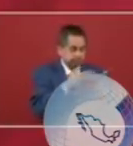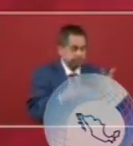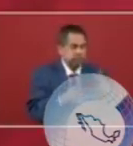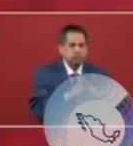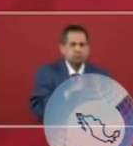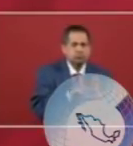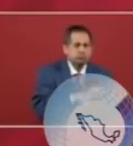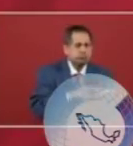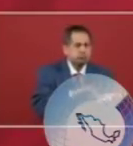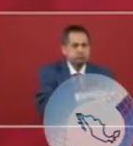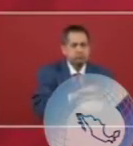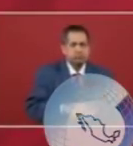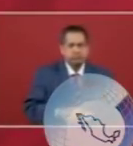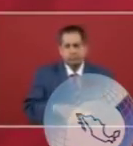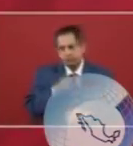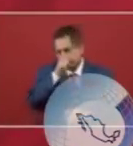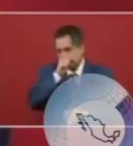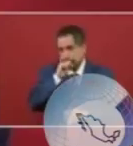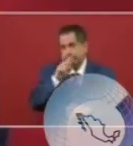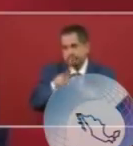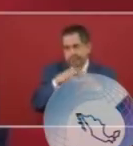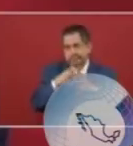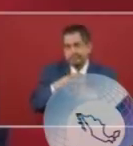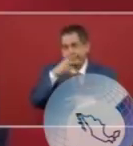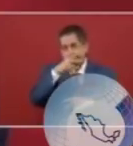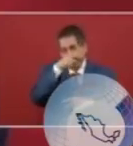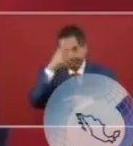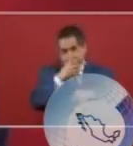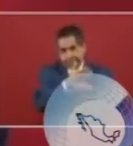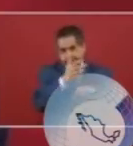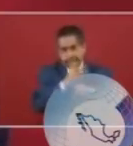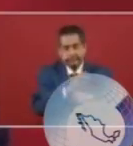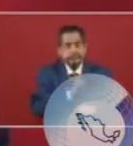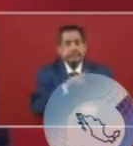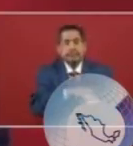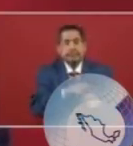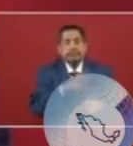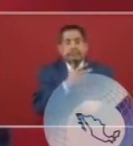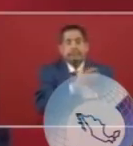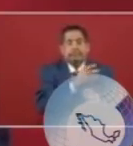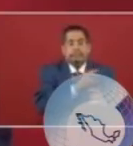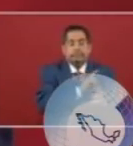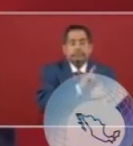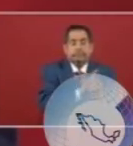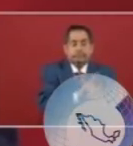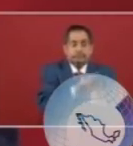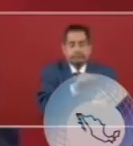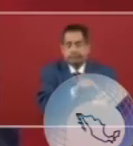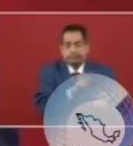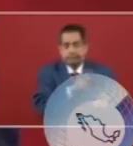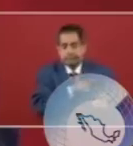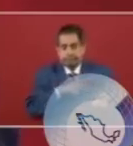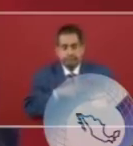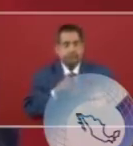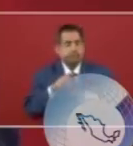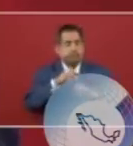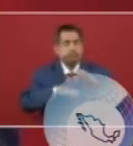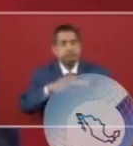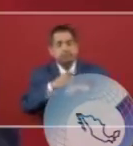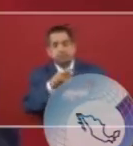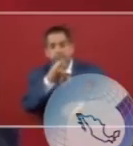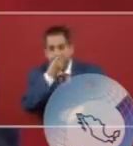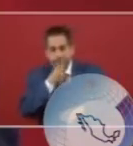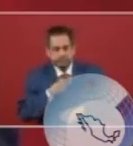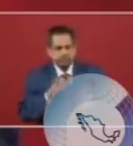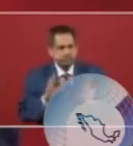ciudadanos ante la embajada de los eeuu no van a tener ningún trámite especial pero también la embajada nos informó que no van a